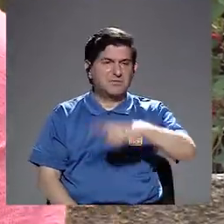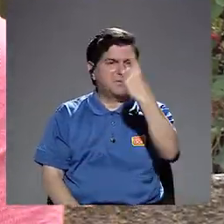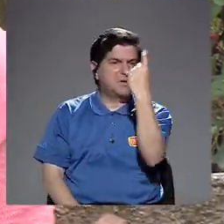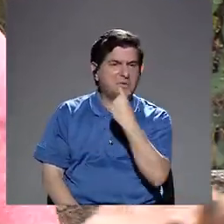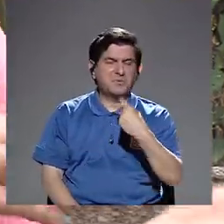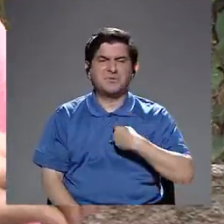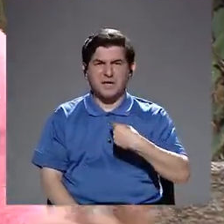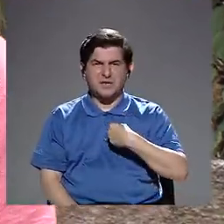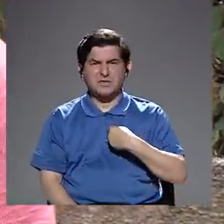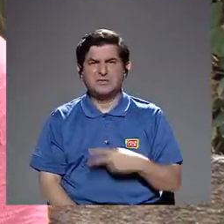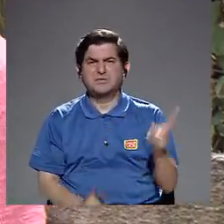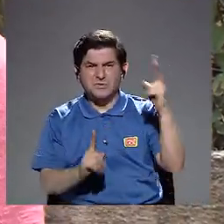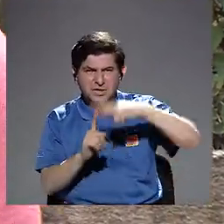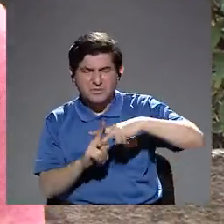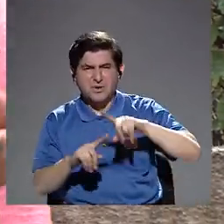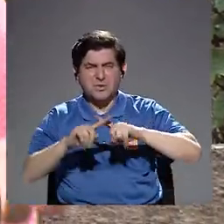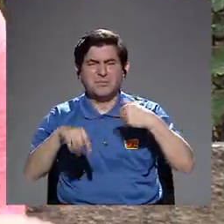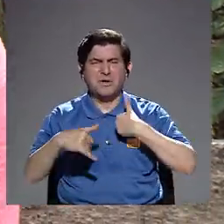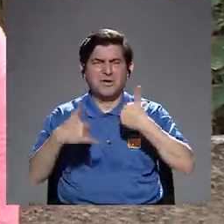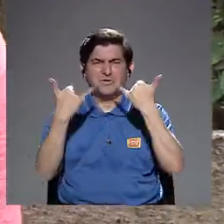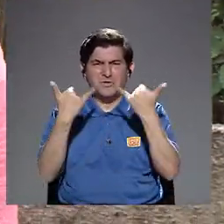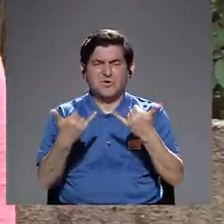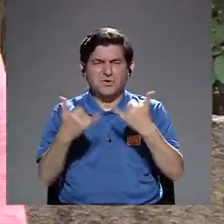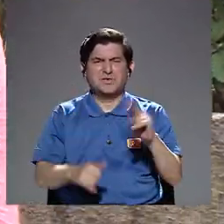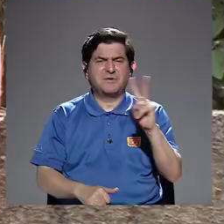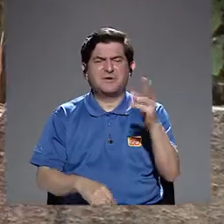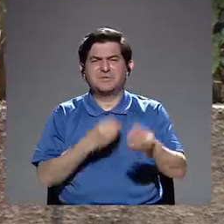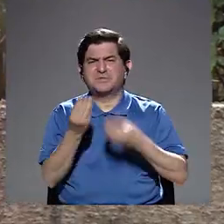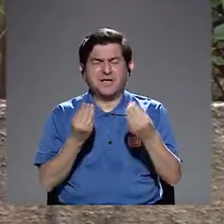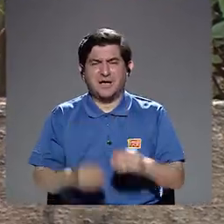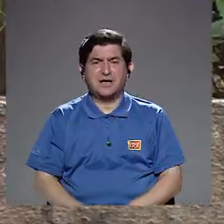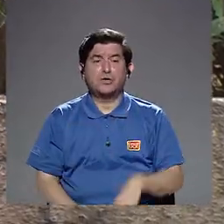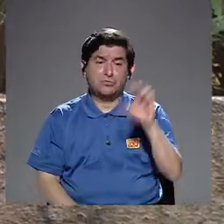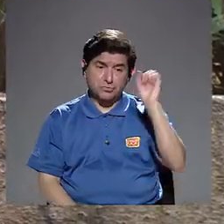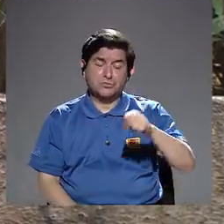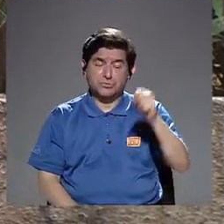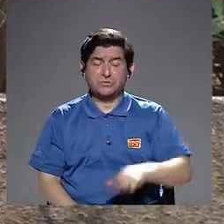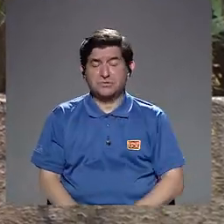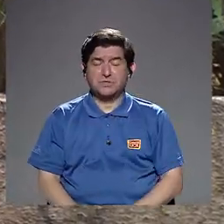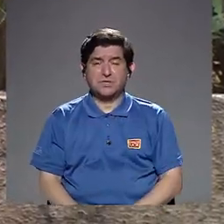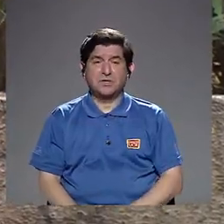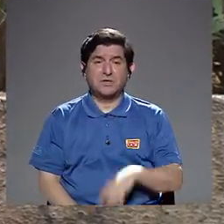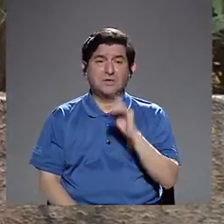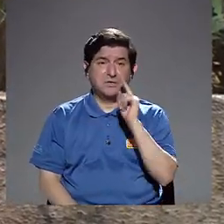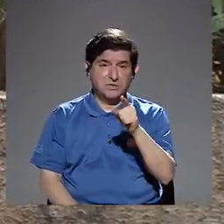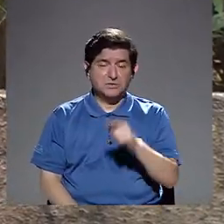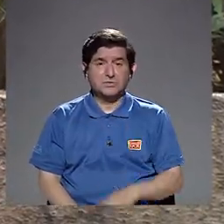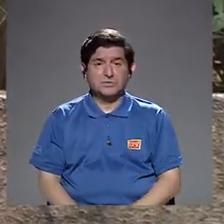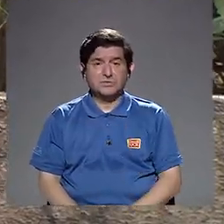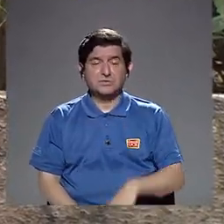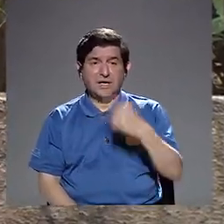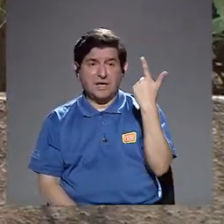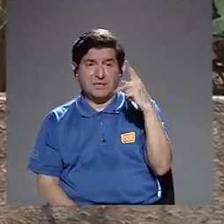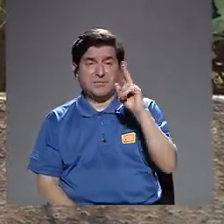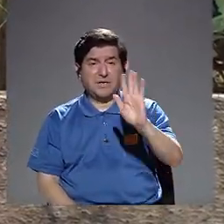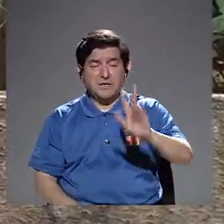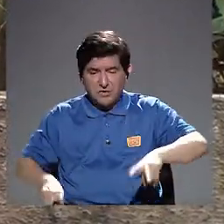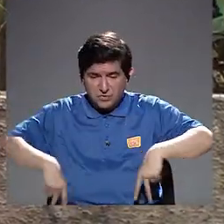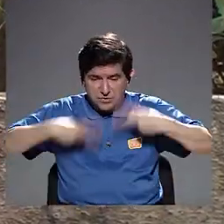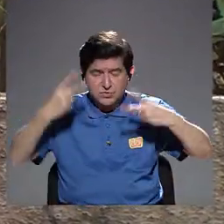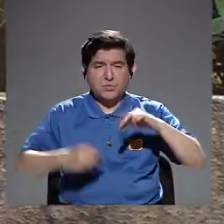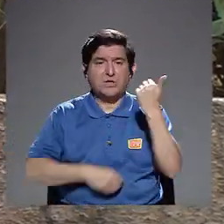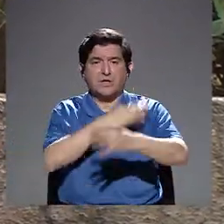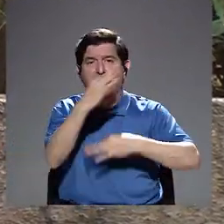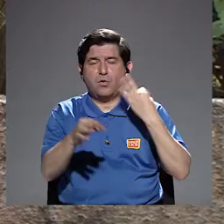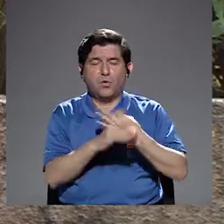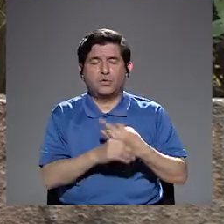preguntar, me la pongo, pero ya yo tuve cierto virus, entonces, ¿qué hago? Sí, póngasela, porque realmente si usted va a estar expuesto en su vida a